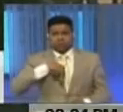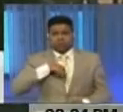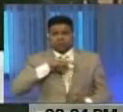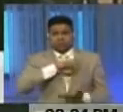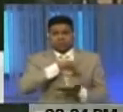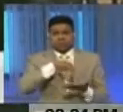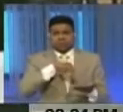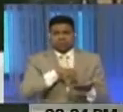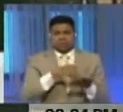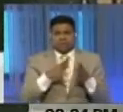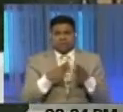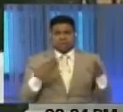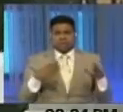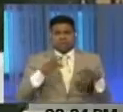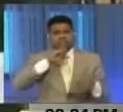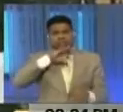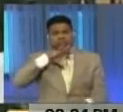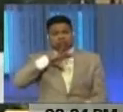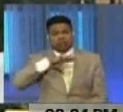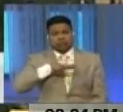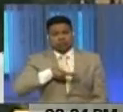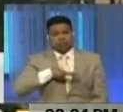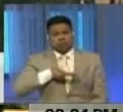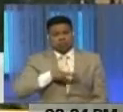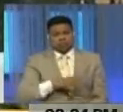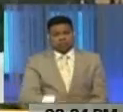con una gran historia minera.